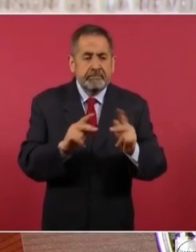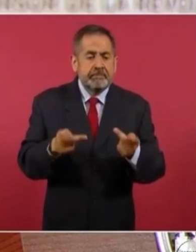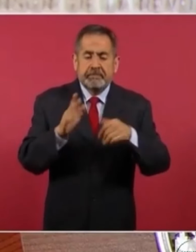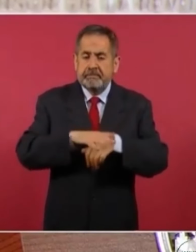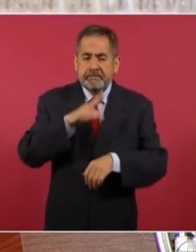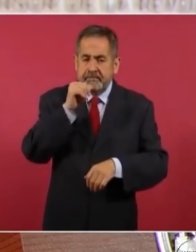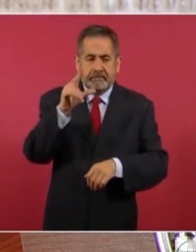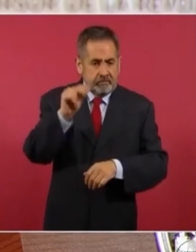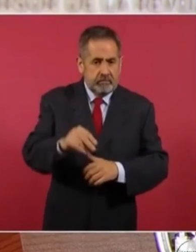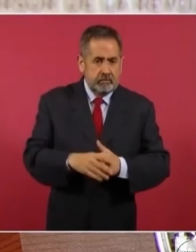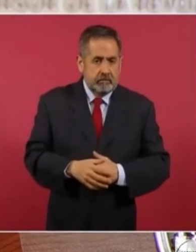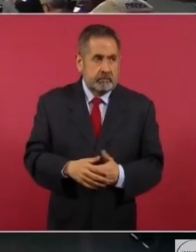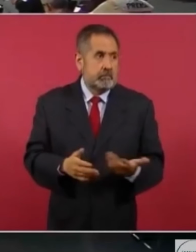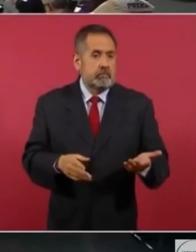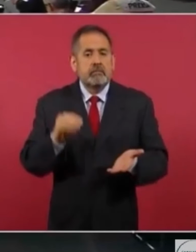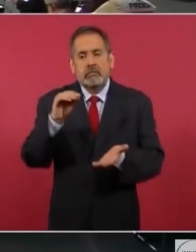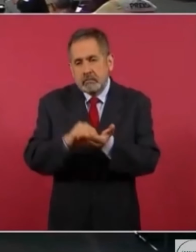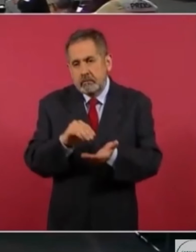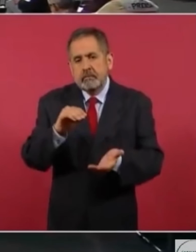Y se sigue